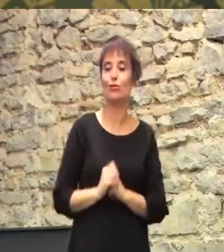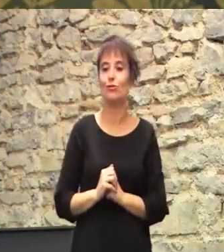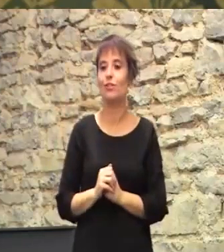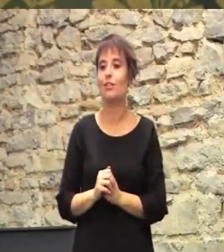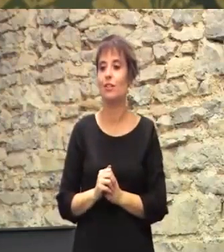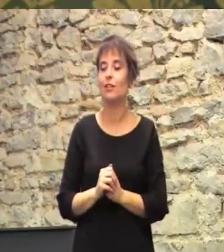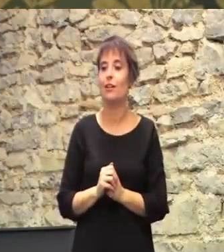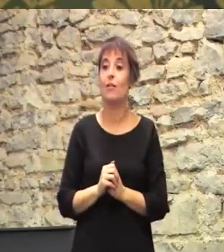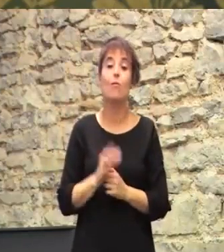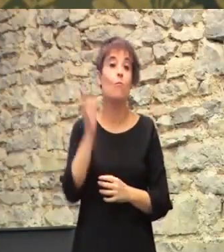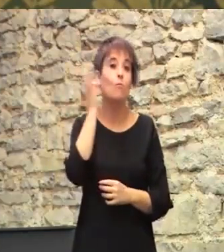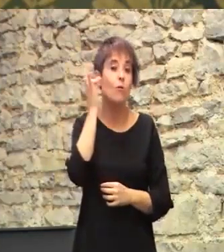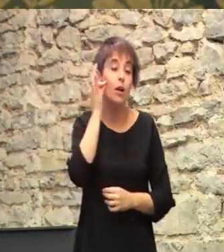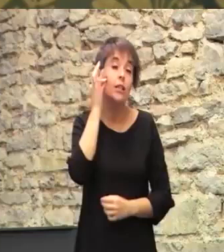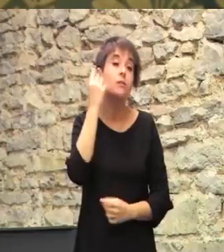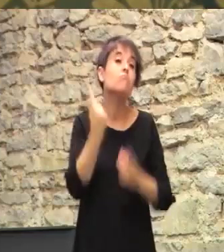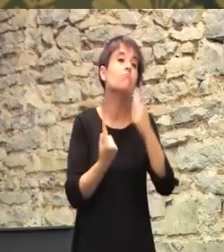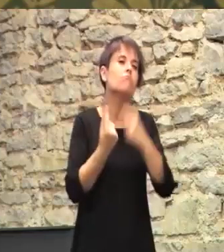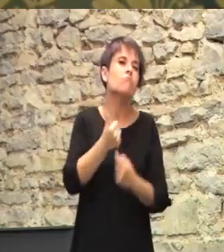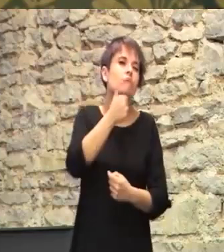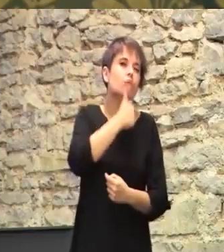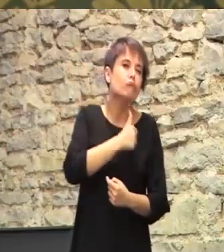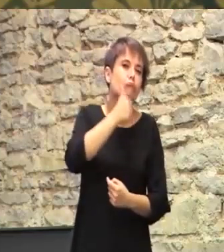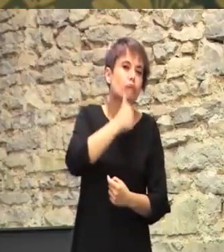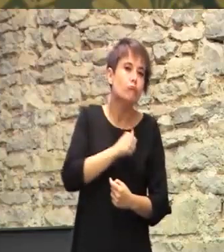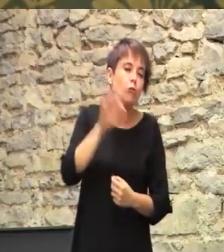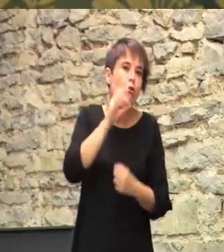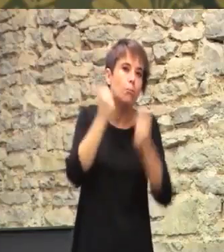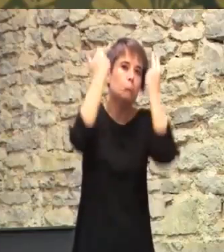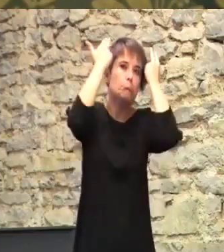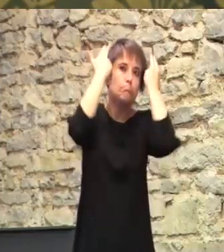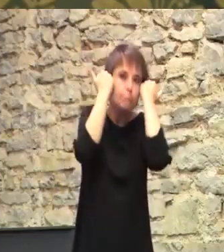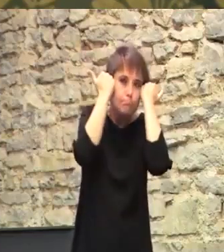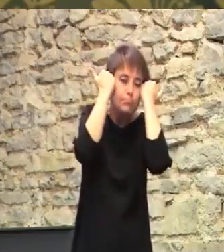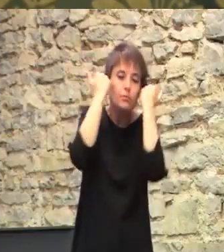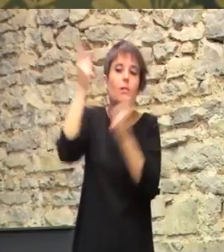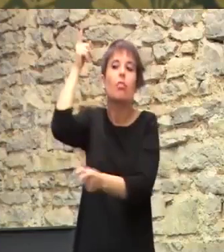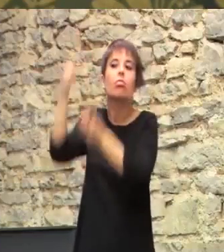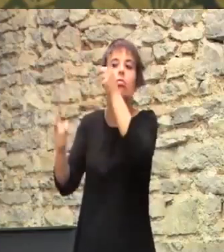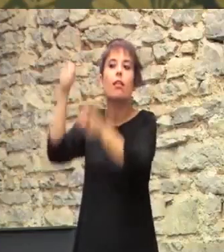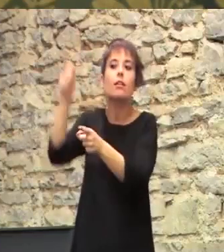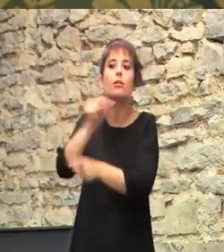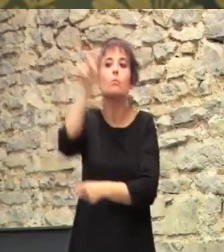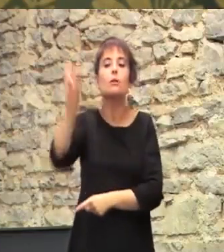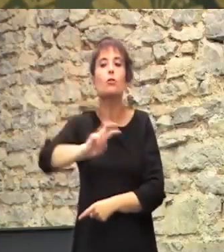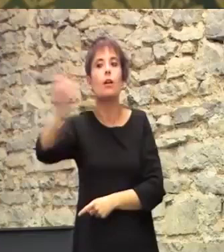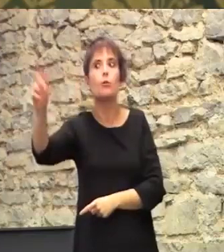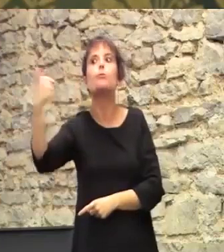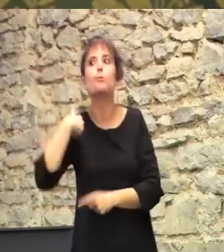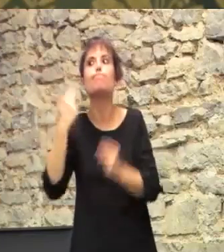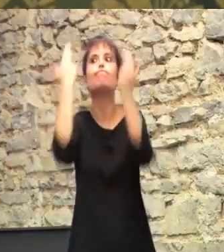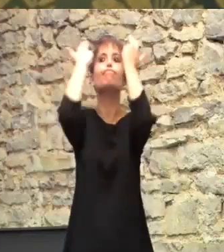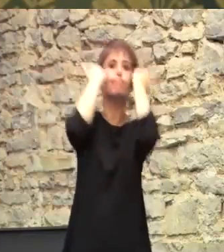tenían que aguantarse o soportar las decisiones que otros tomaban